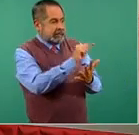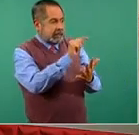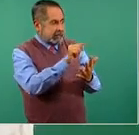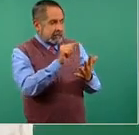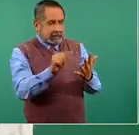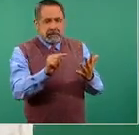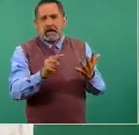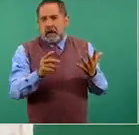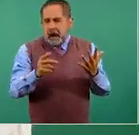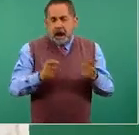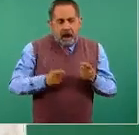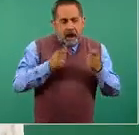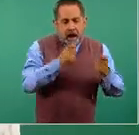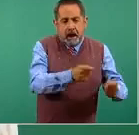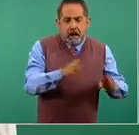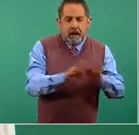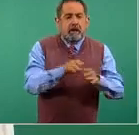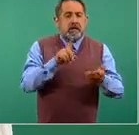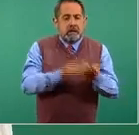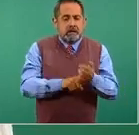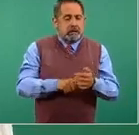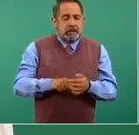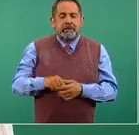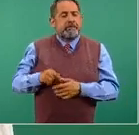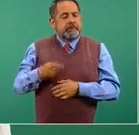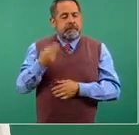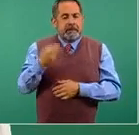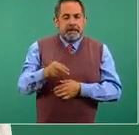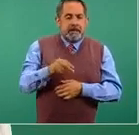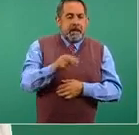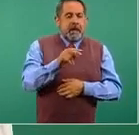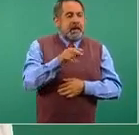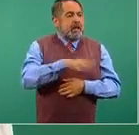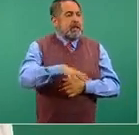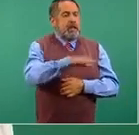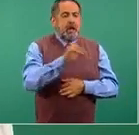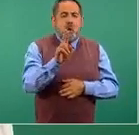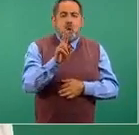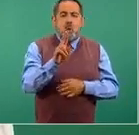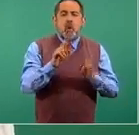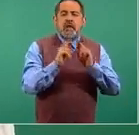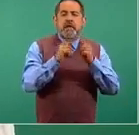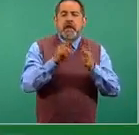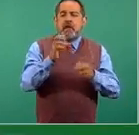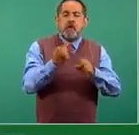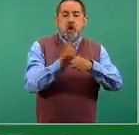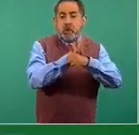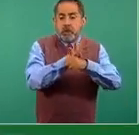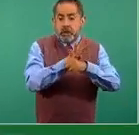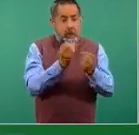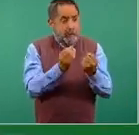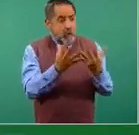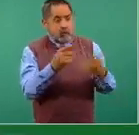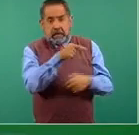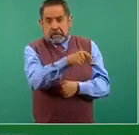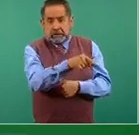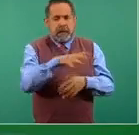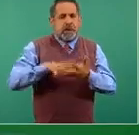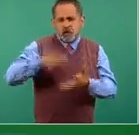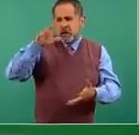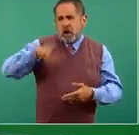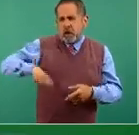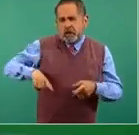personal tenemos identificadas las unidades COVID, mayormente son públicas, casi, no diría